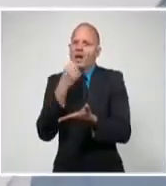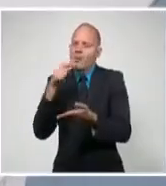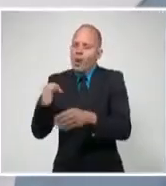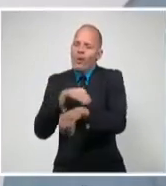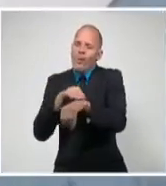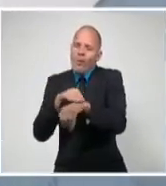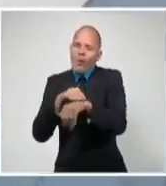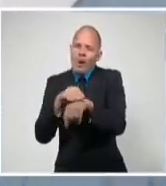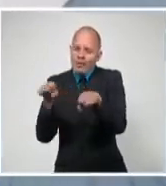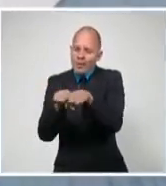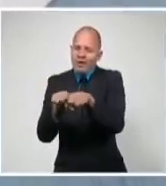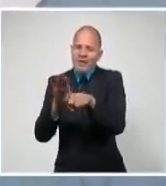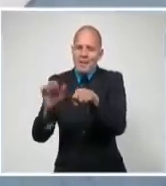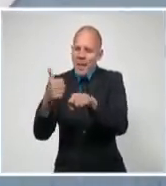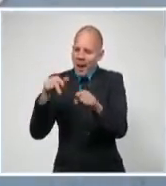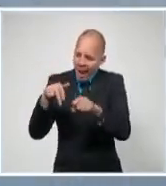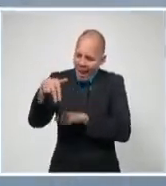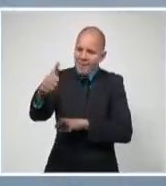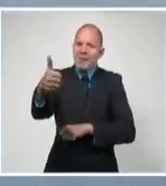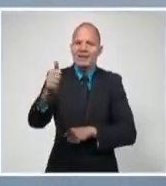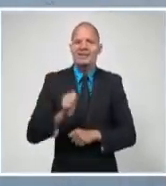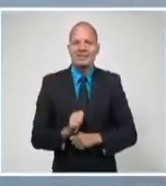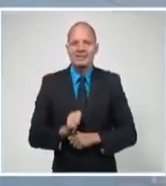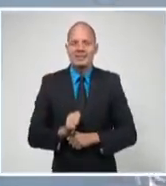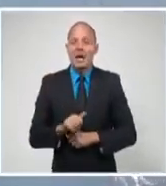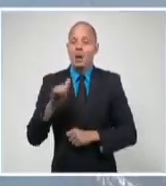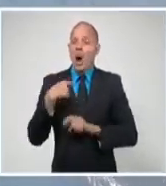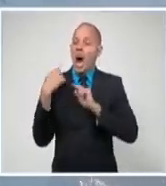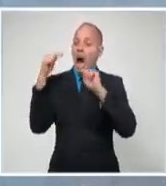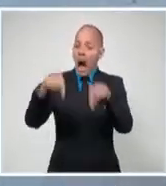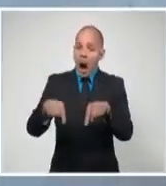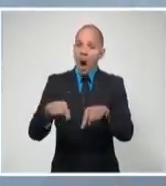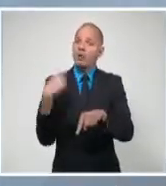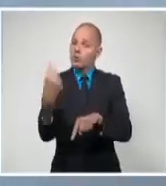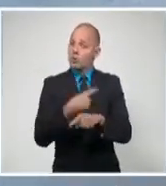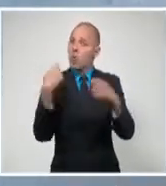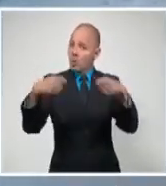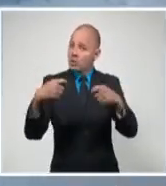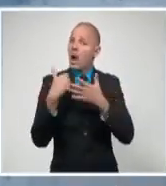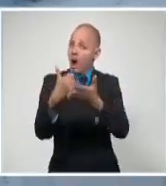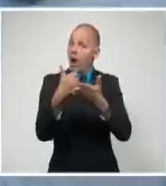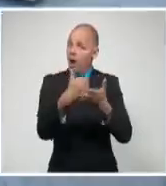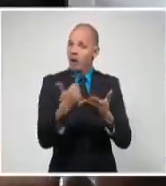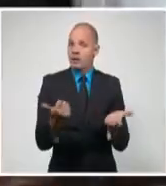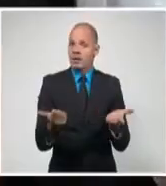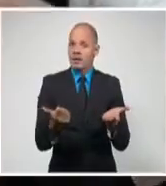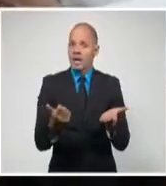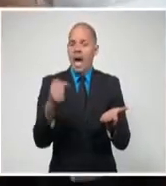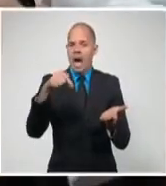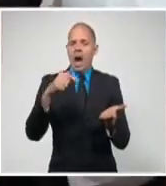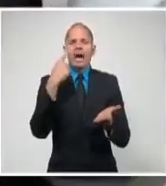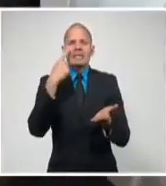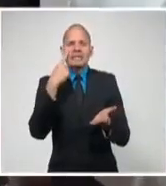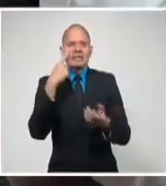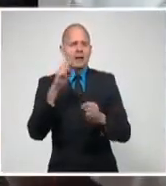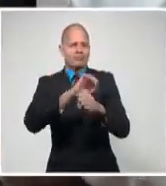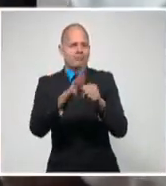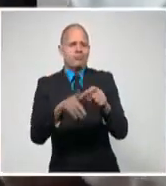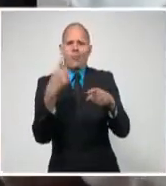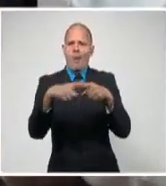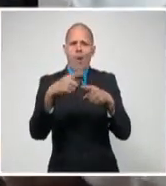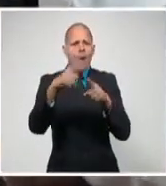del conocimiento. Superar situaciones como la pandemia pasa tanto por el entendimiento humano como por los avances de las